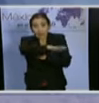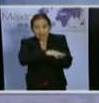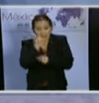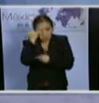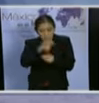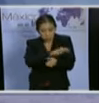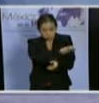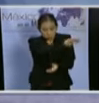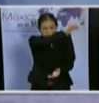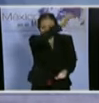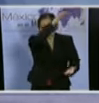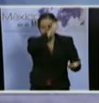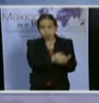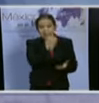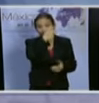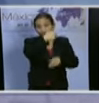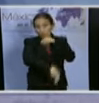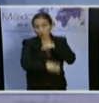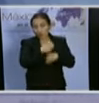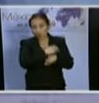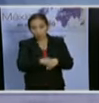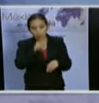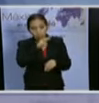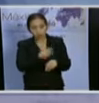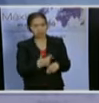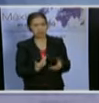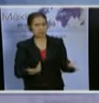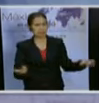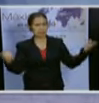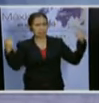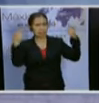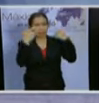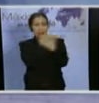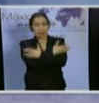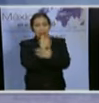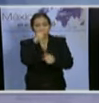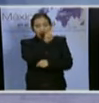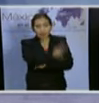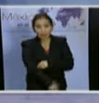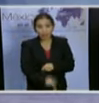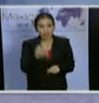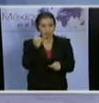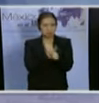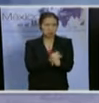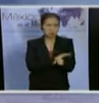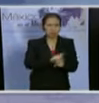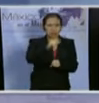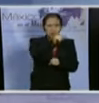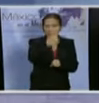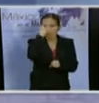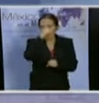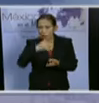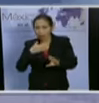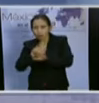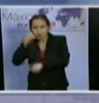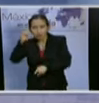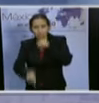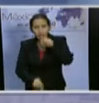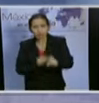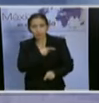cifras, además de ciertamente escandalosas, son completamente intolerables para la lucha contra la